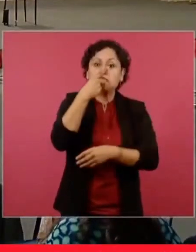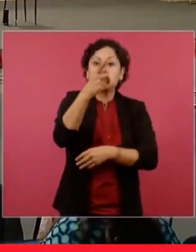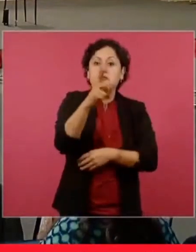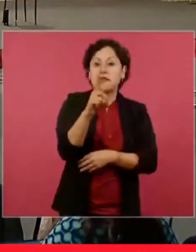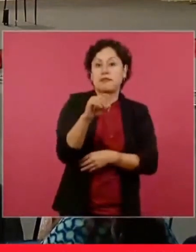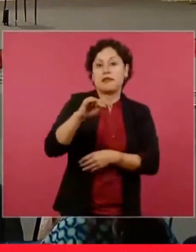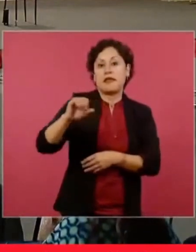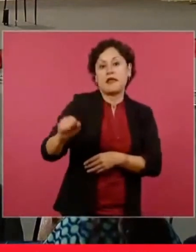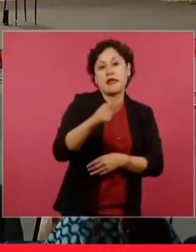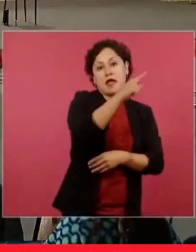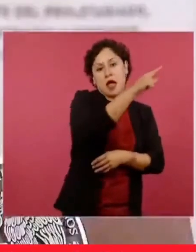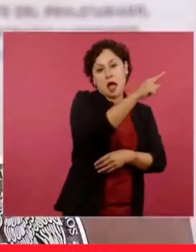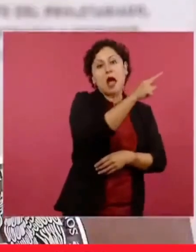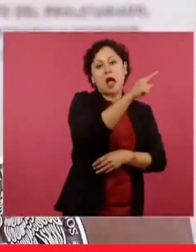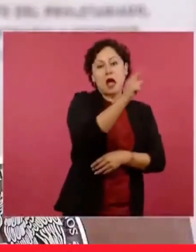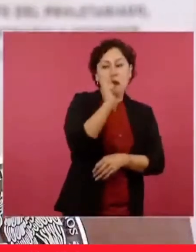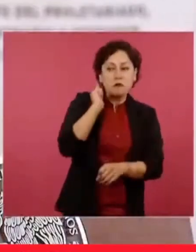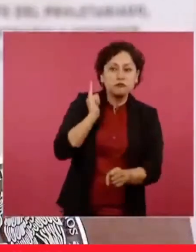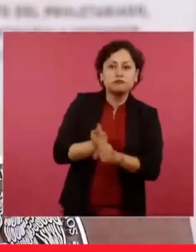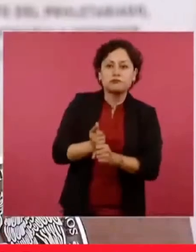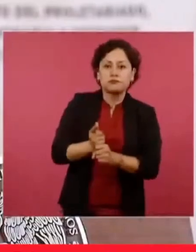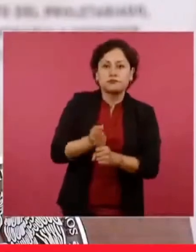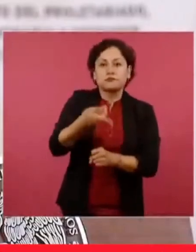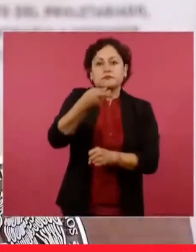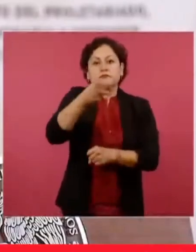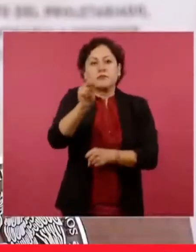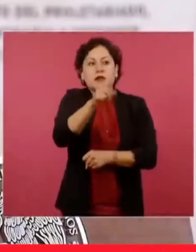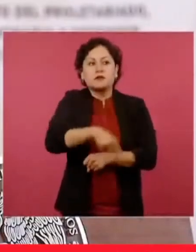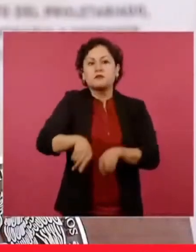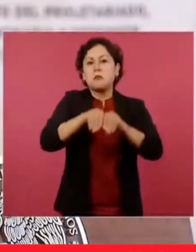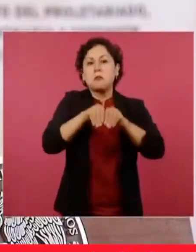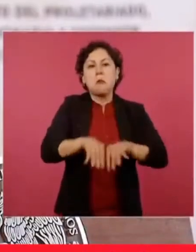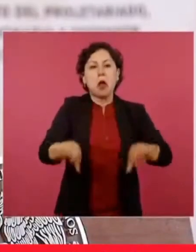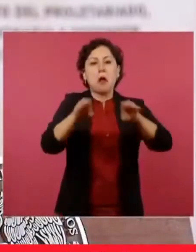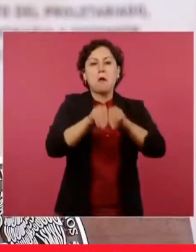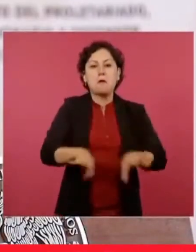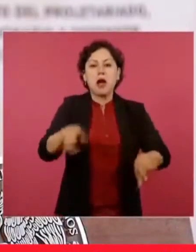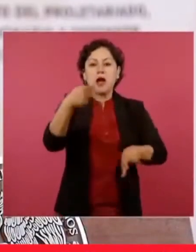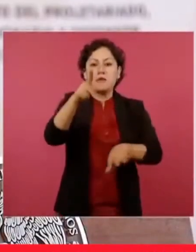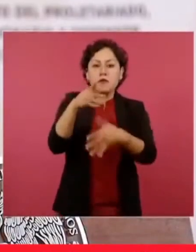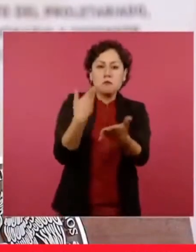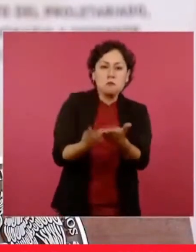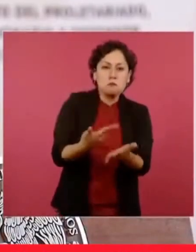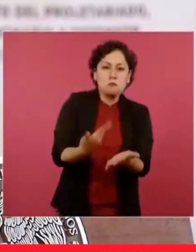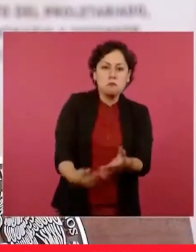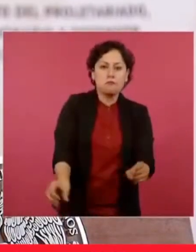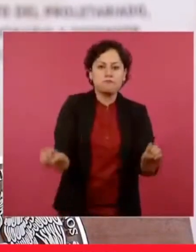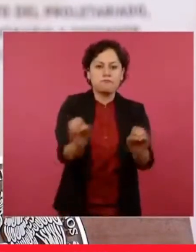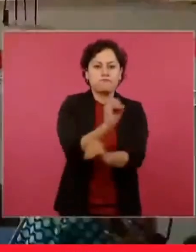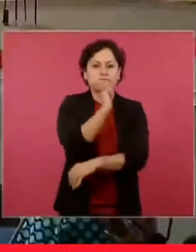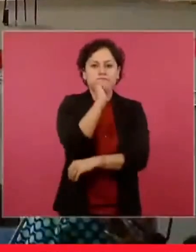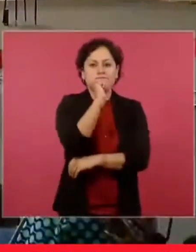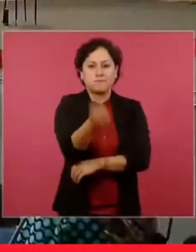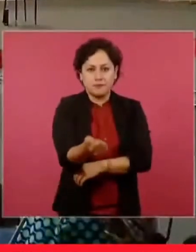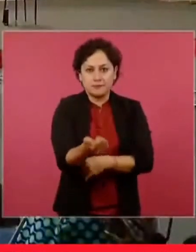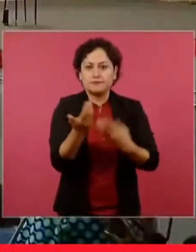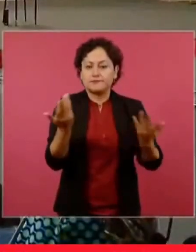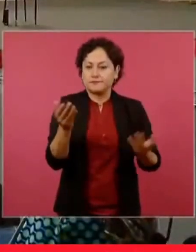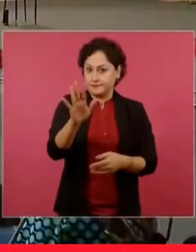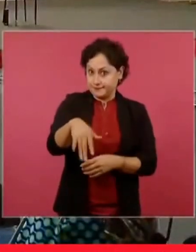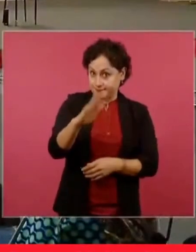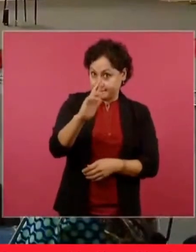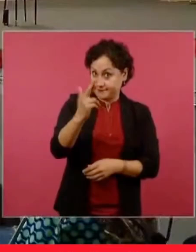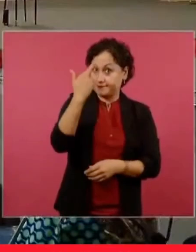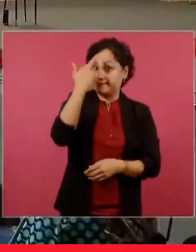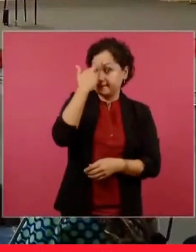revelaciones aportan una sola prueba de que esto ocurrió. Es más, recordemos que en ese tiempo Mike Vigil,